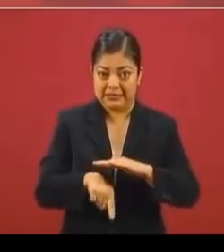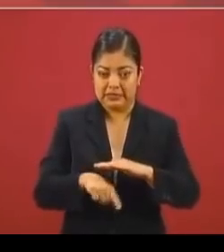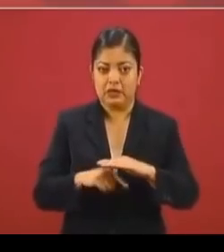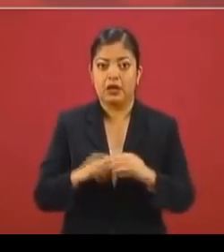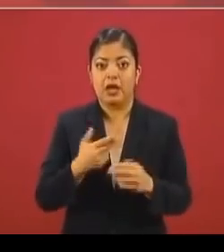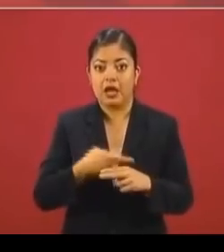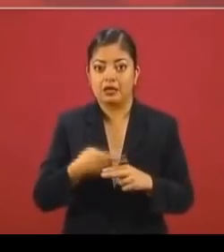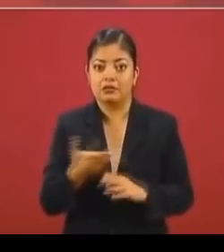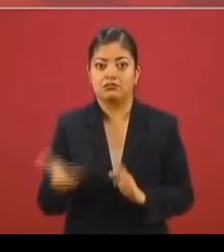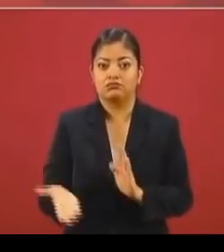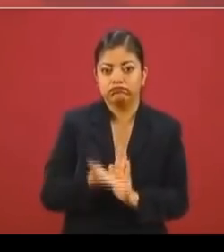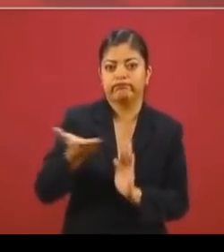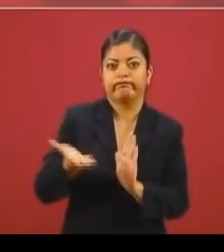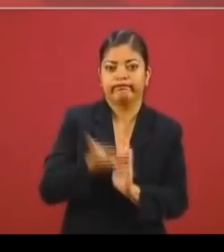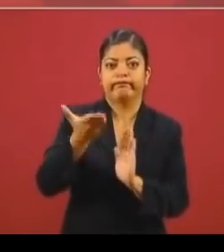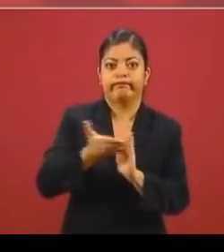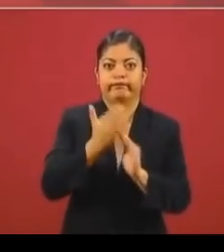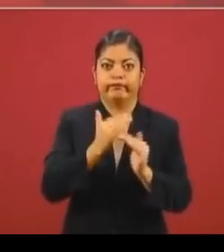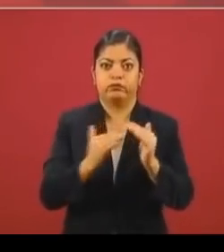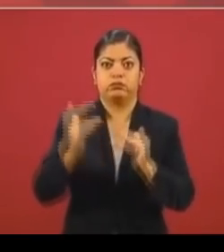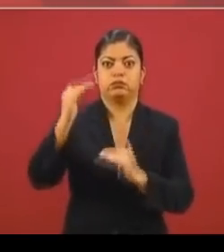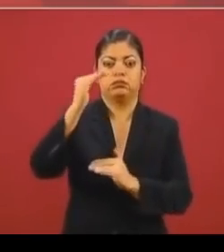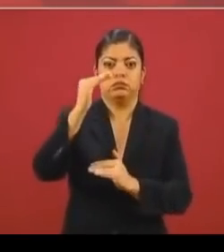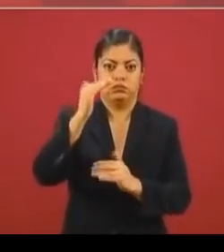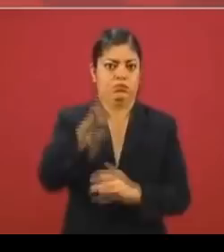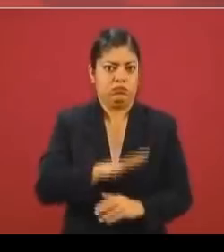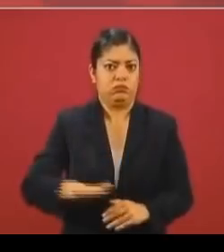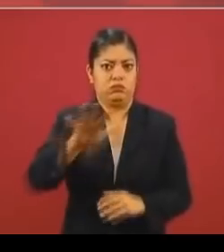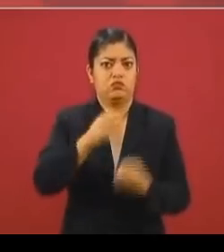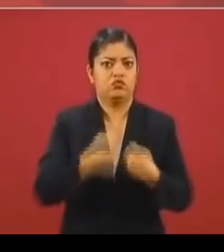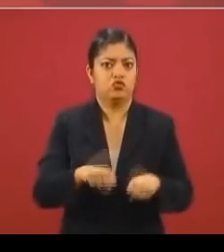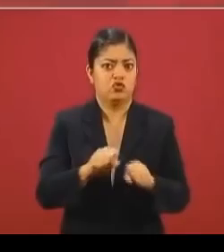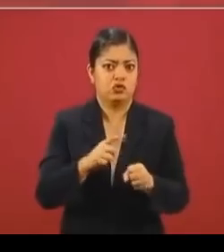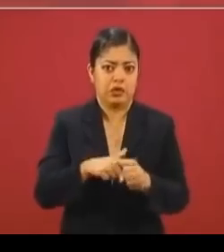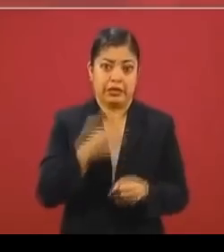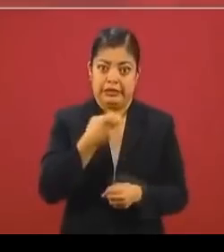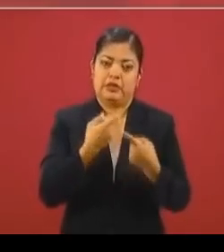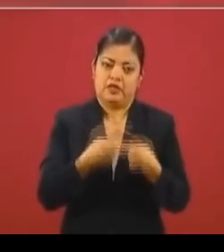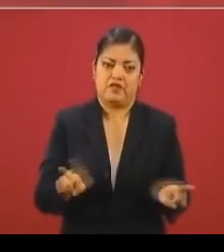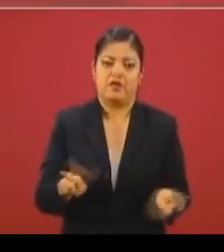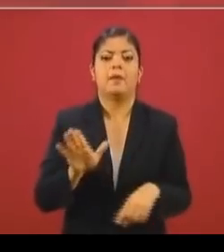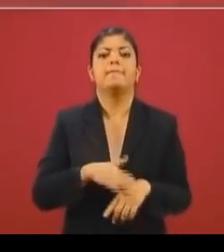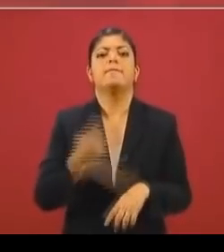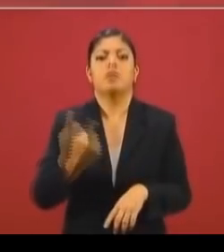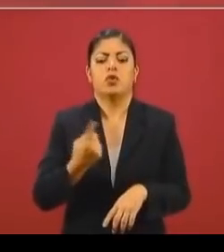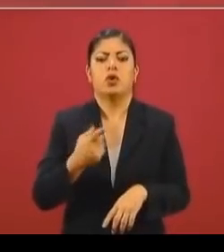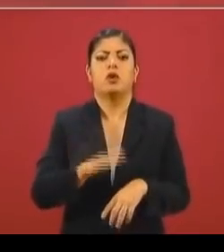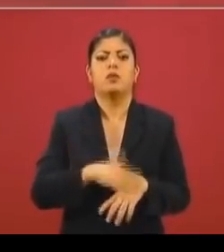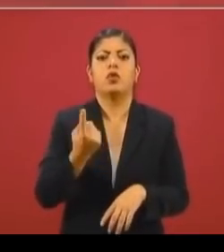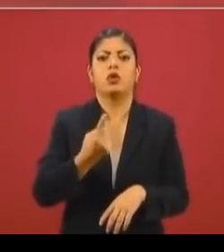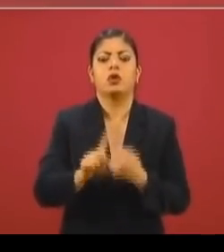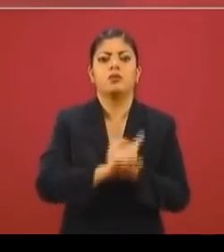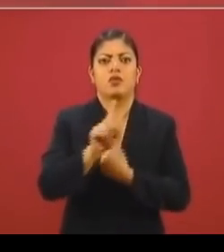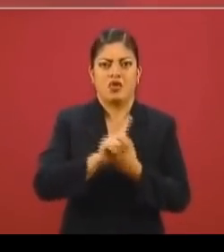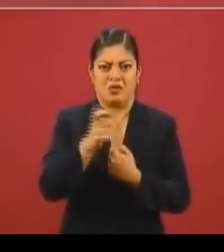cúspide de la pirámide social. Esa es otra diferencia. ¿Por qué cada vez que hay una crisis